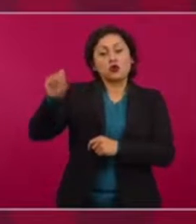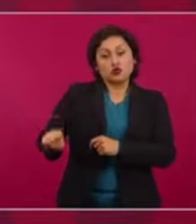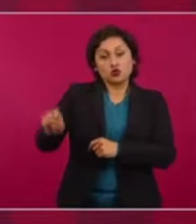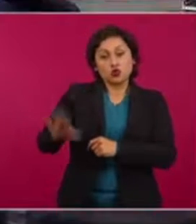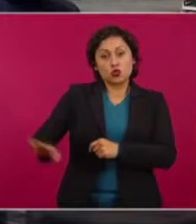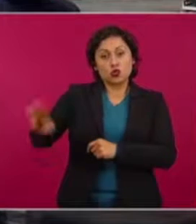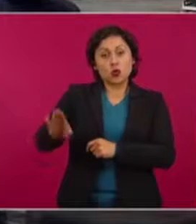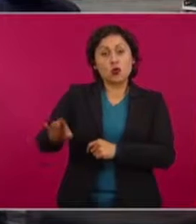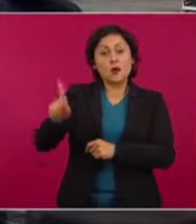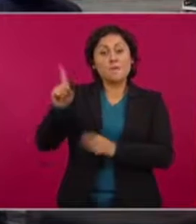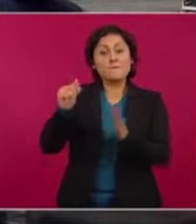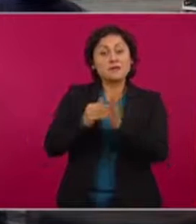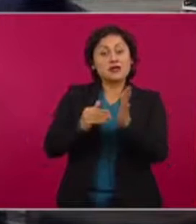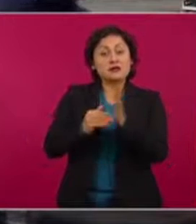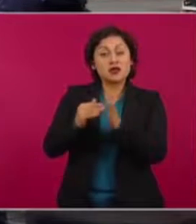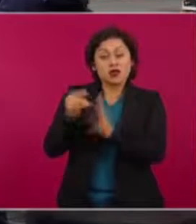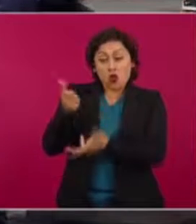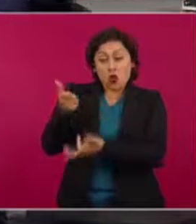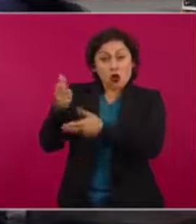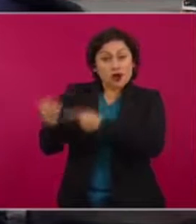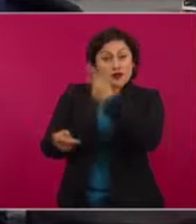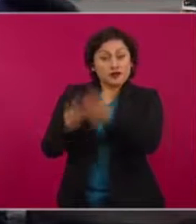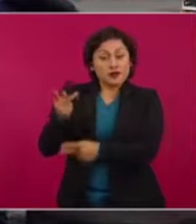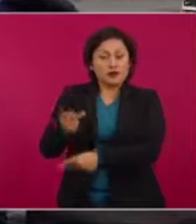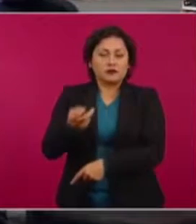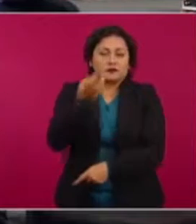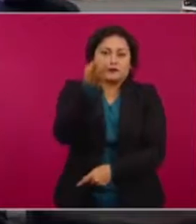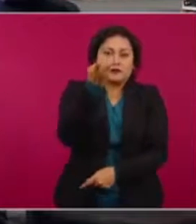es. Entonces eso ya no